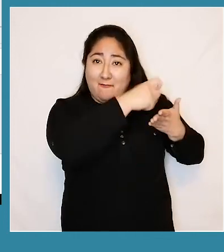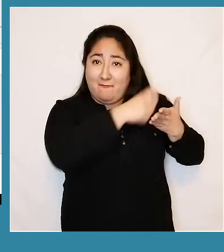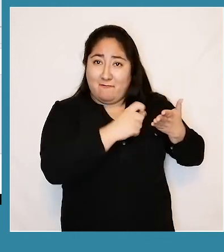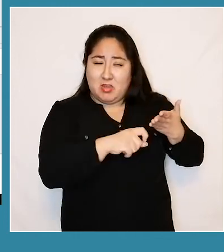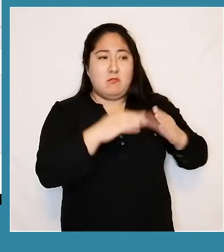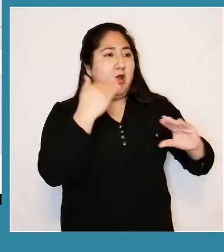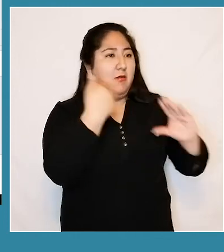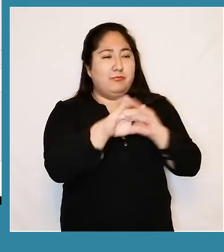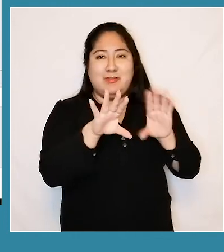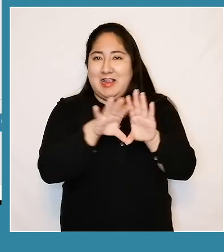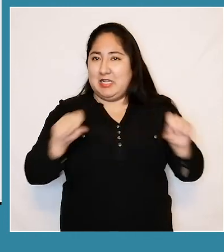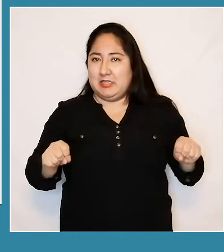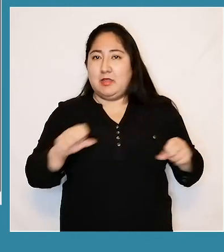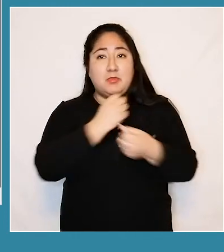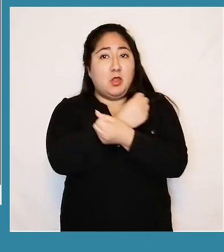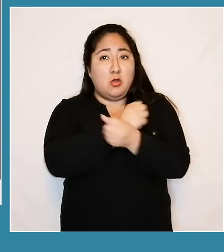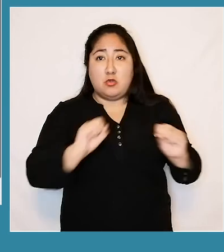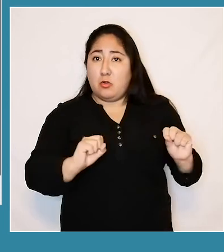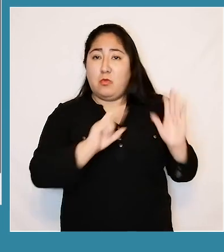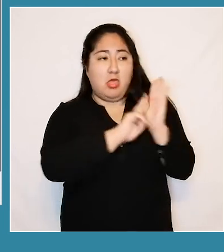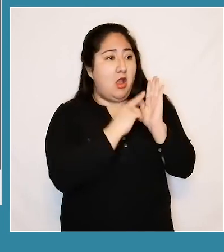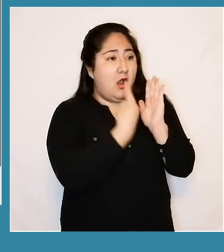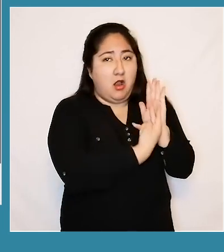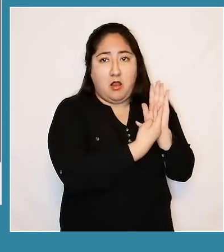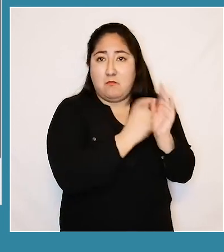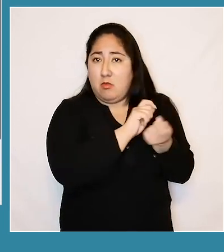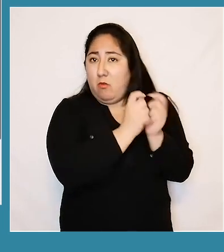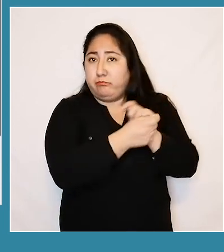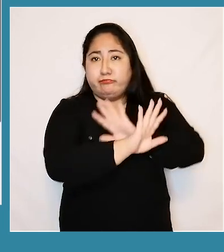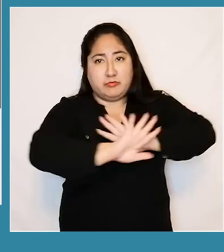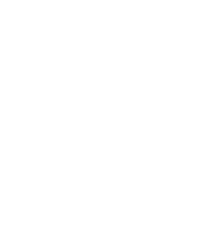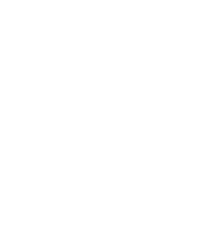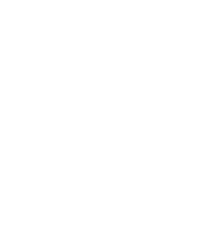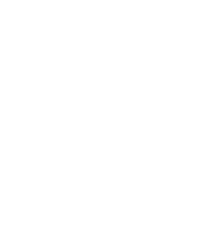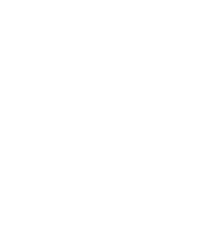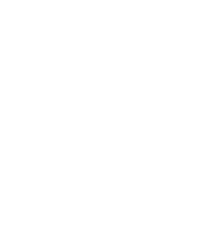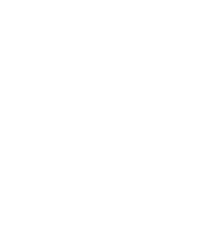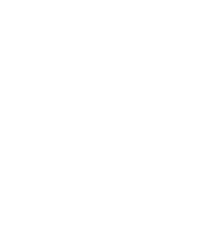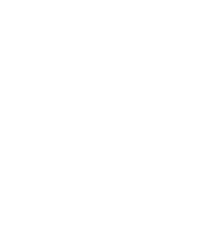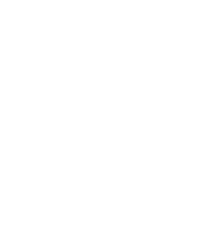cerrada y enviada. Por lo tanto, ya no podrás realizar ninguna modificación.